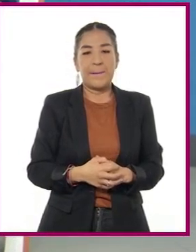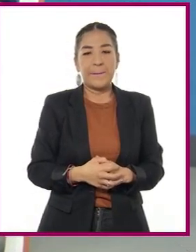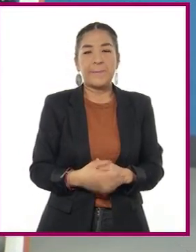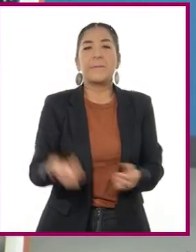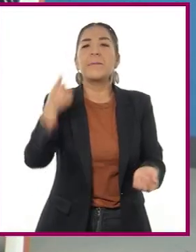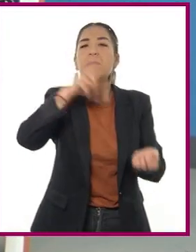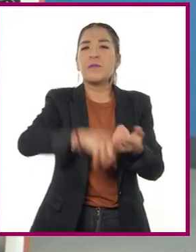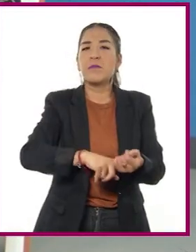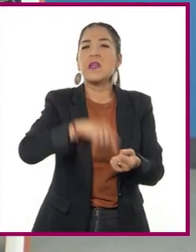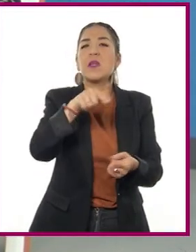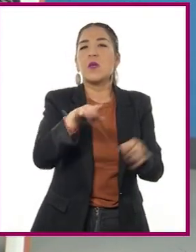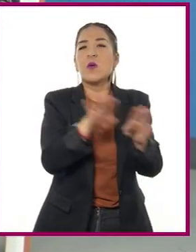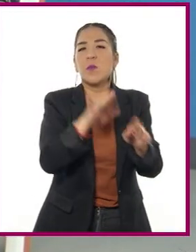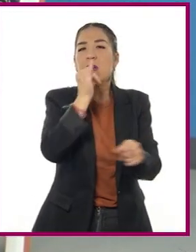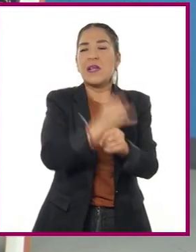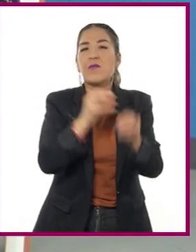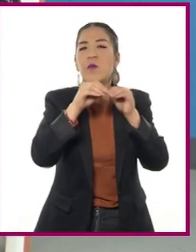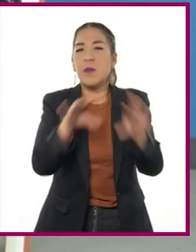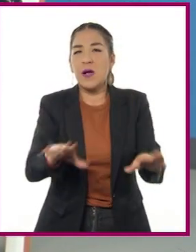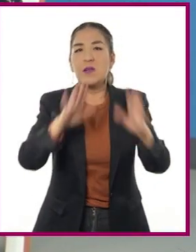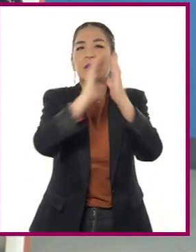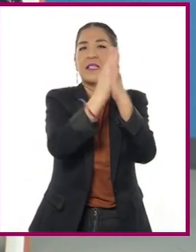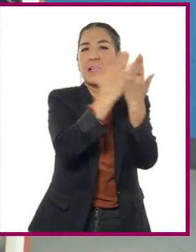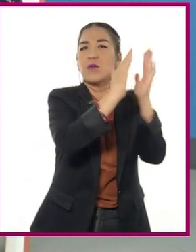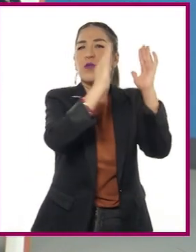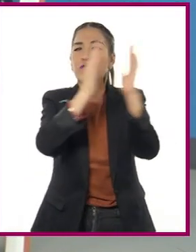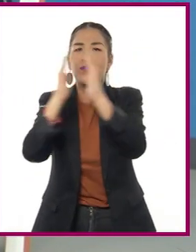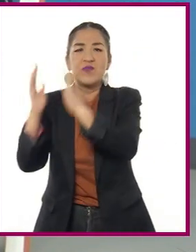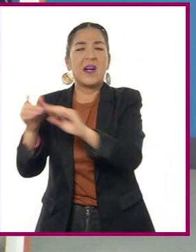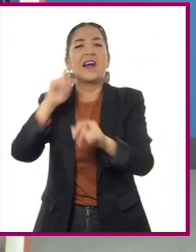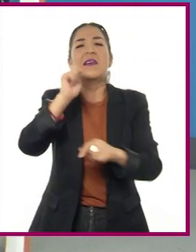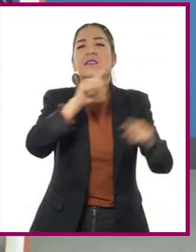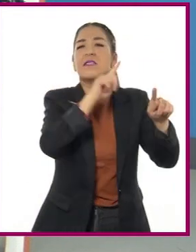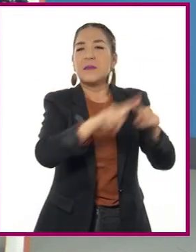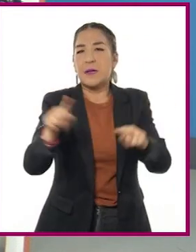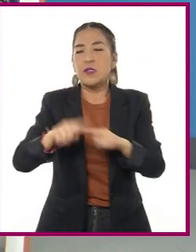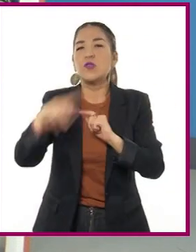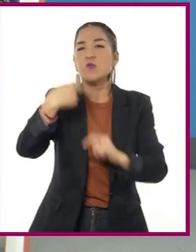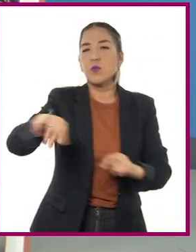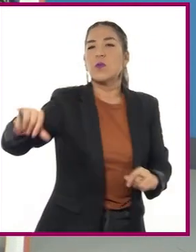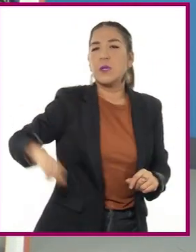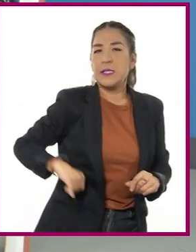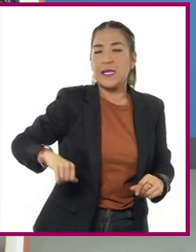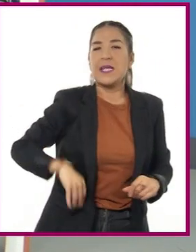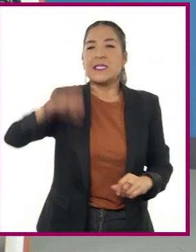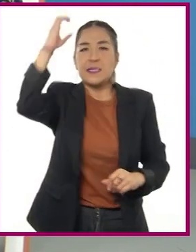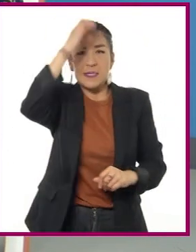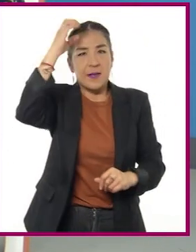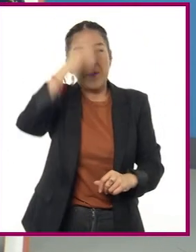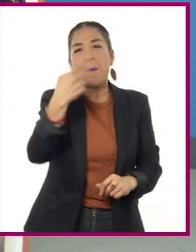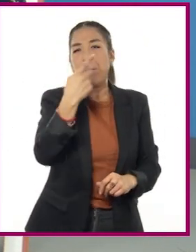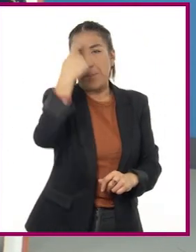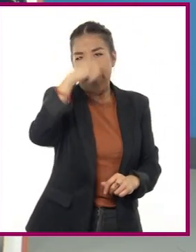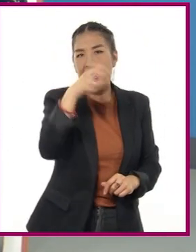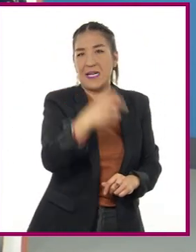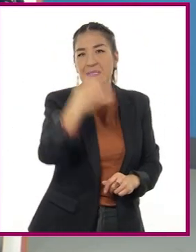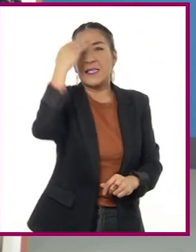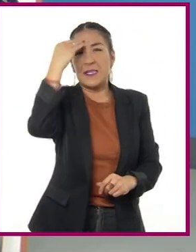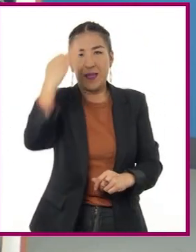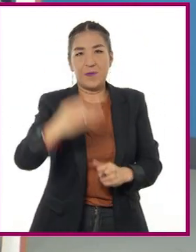España, recopilación enciclopédica de todo lo que era de interés científico para la época.